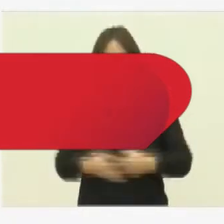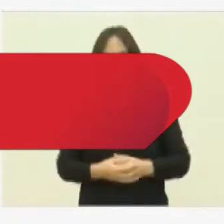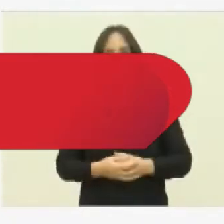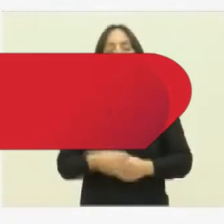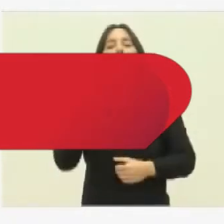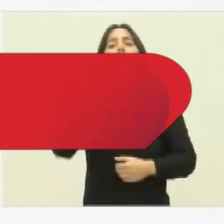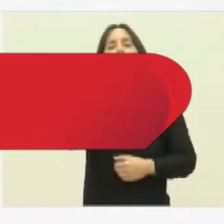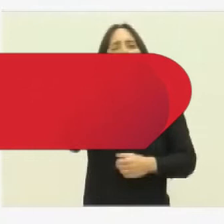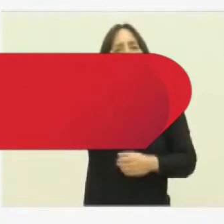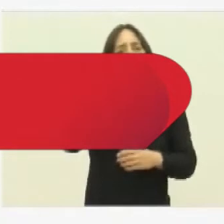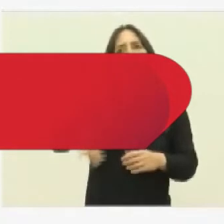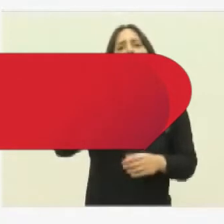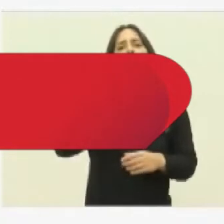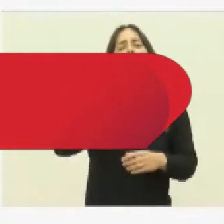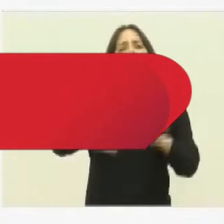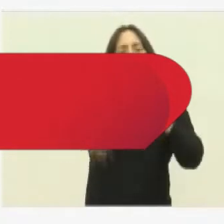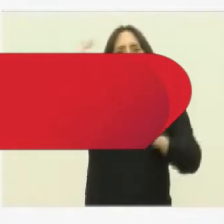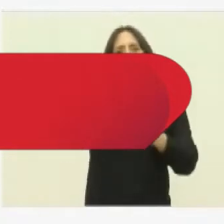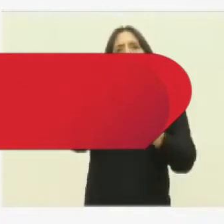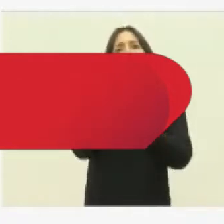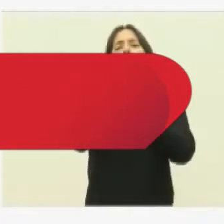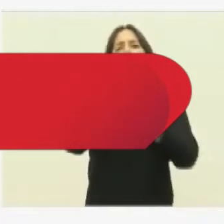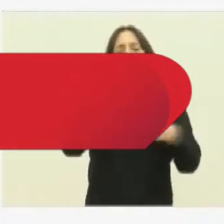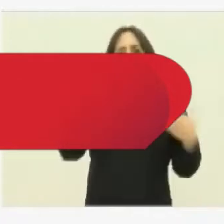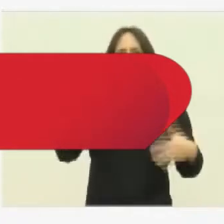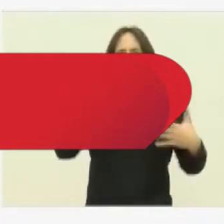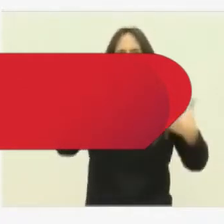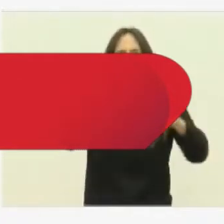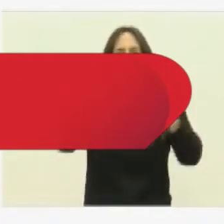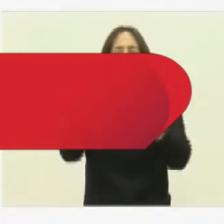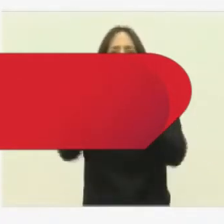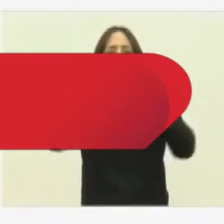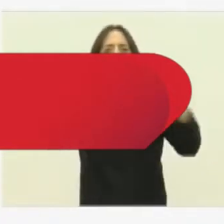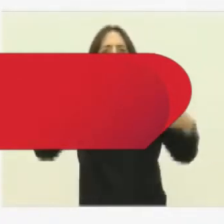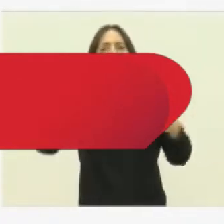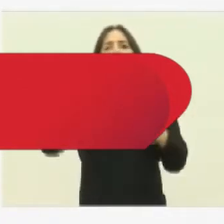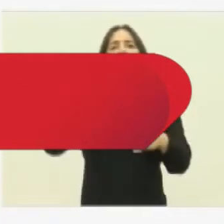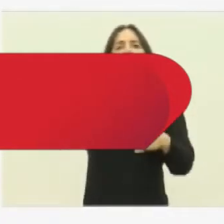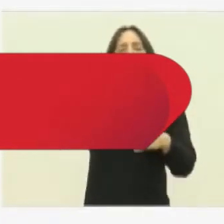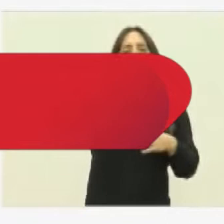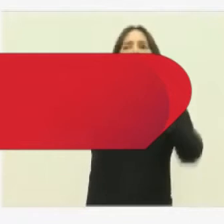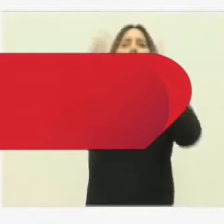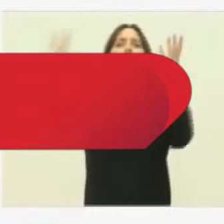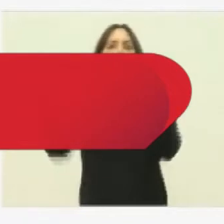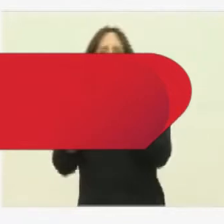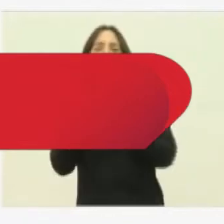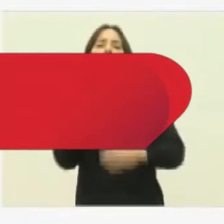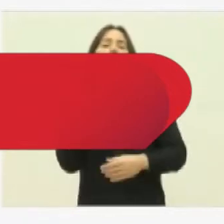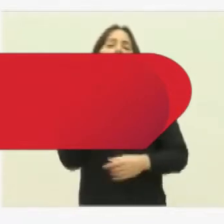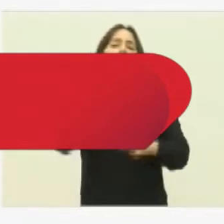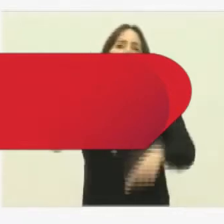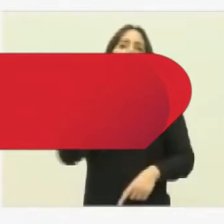hemos tenido un año histórico respecto a dengue, que se da en un contexto nacional e internacional, pero bueno, que a nosotros nos afecta